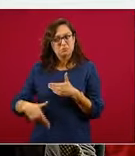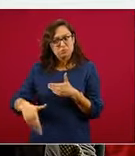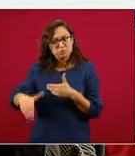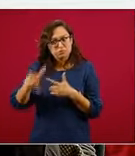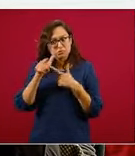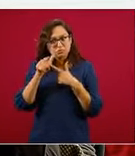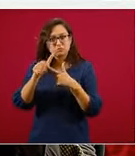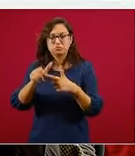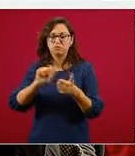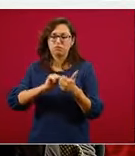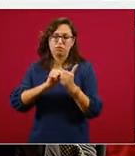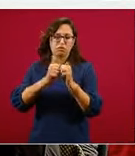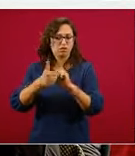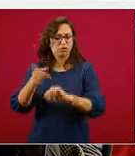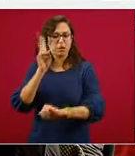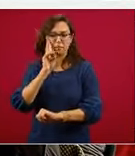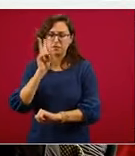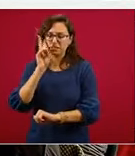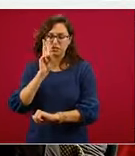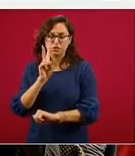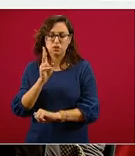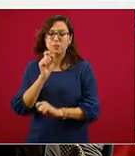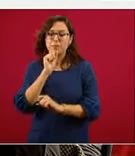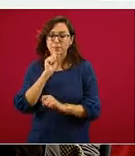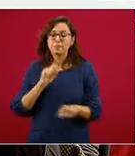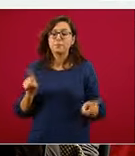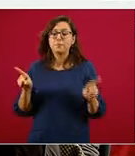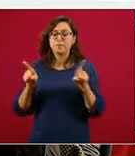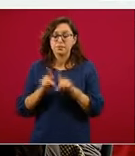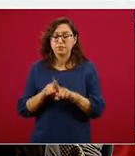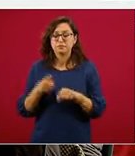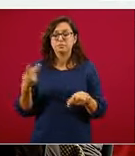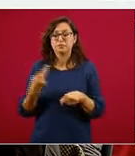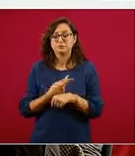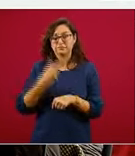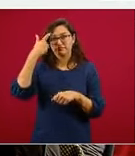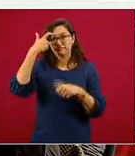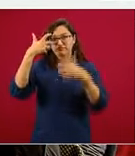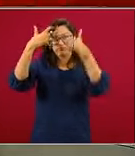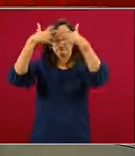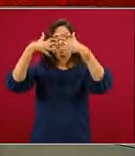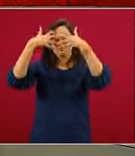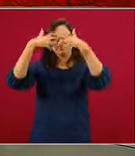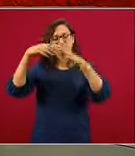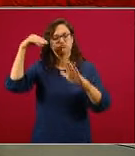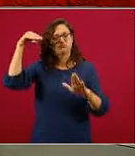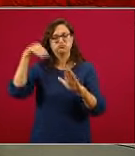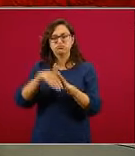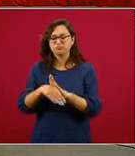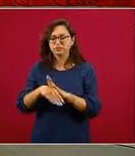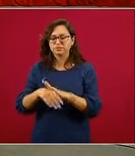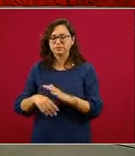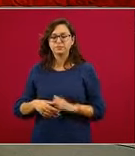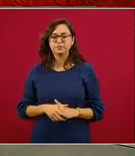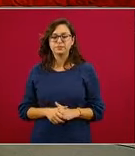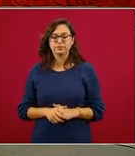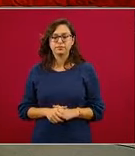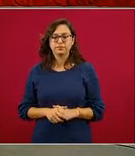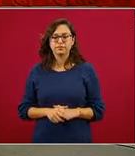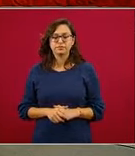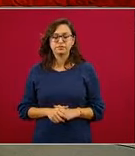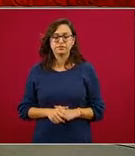para dependencia a estos medicamentos y también se asocia con deterioro cognitivo, ¿no? en adultos mayores. Bueno,